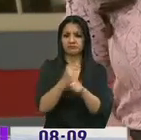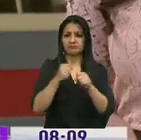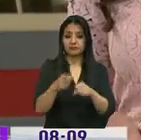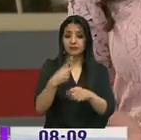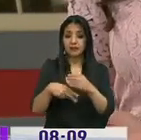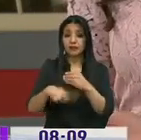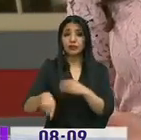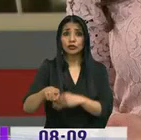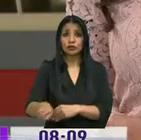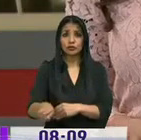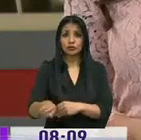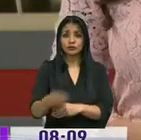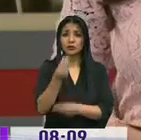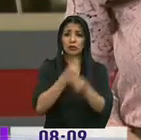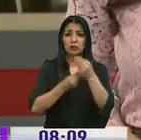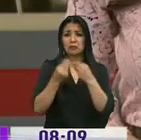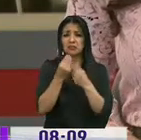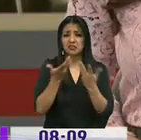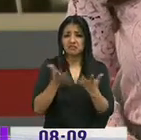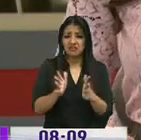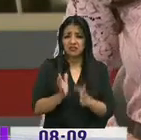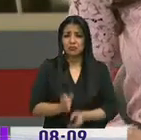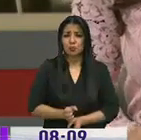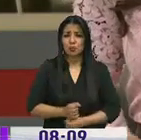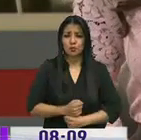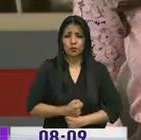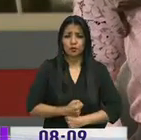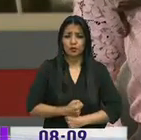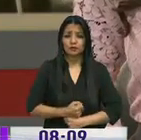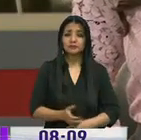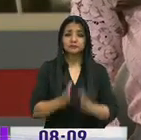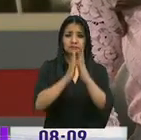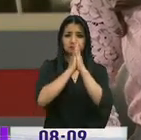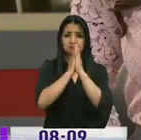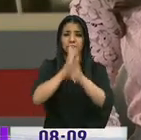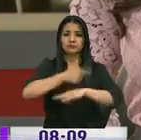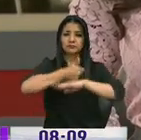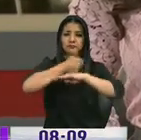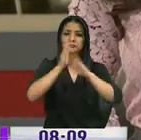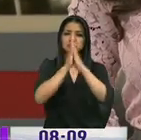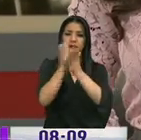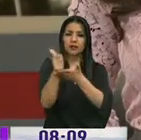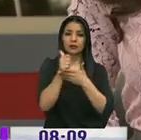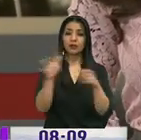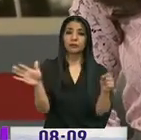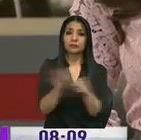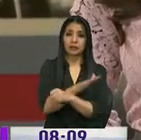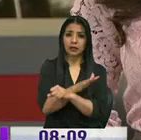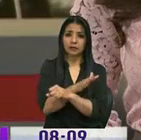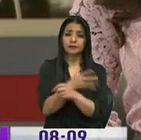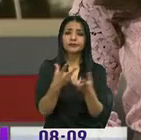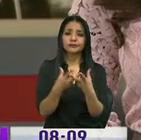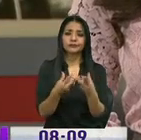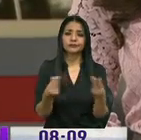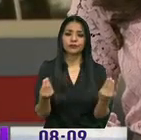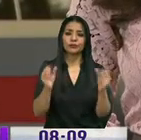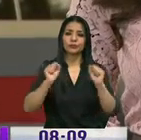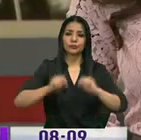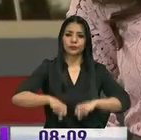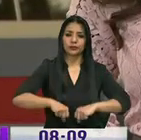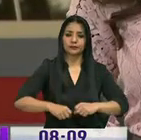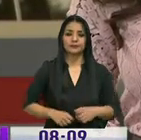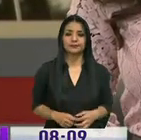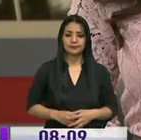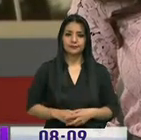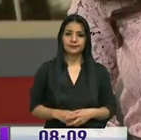tienen algunos días que comer y otros no. Hacen un llamado a las autoridades para pedir ayuda integral y poder salir de esta situación en la que se